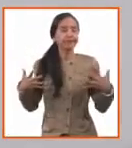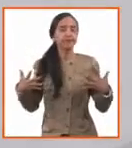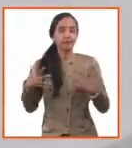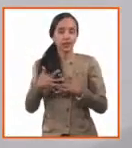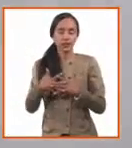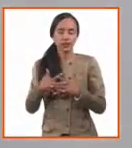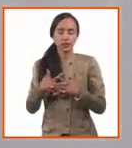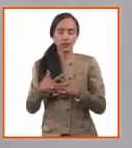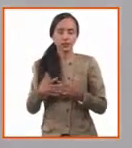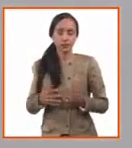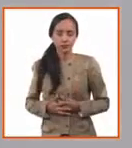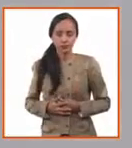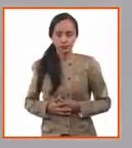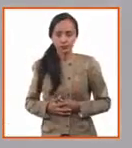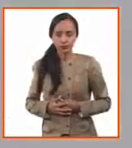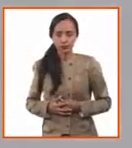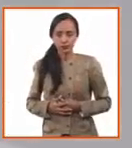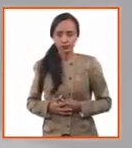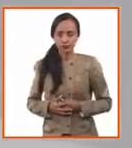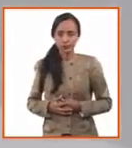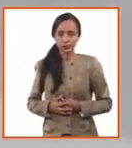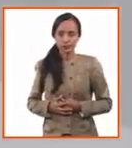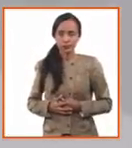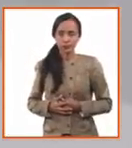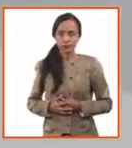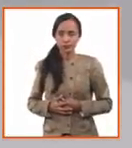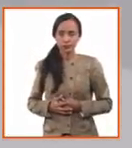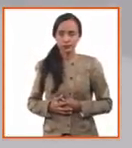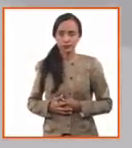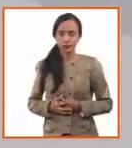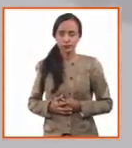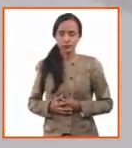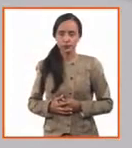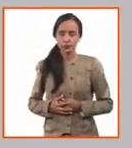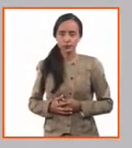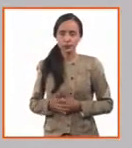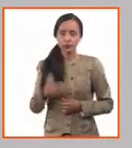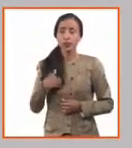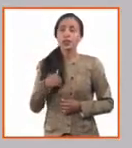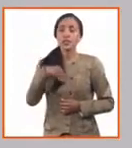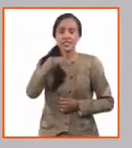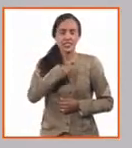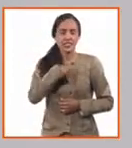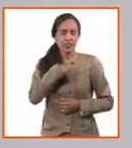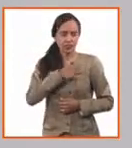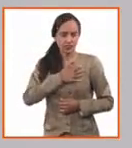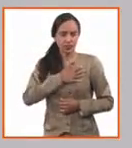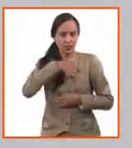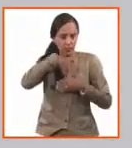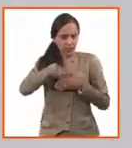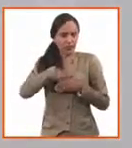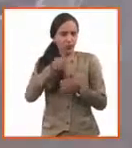anteriormente no luis emilio decía sentirse parte de la clase trabajadora sea